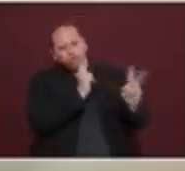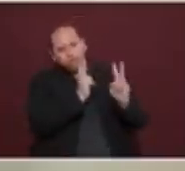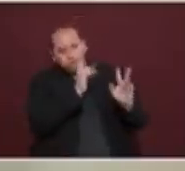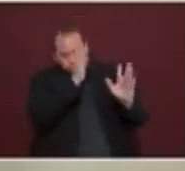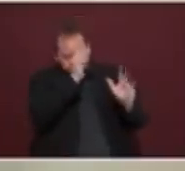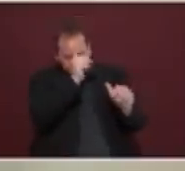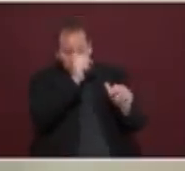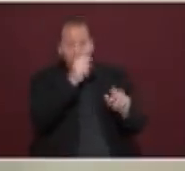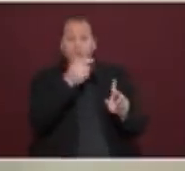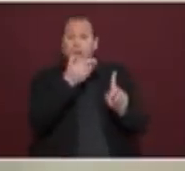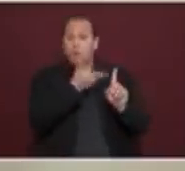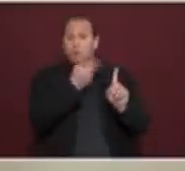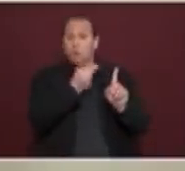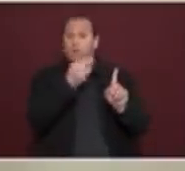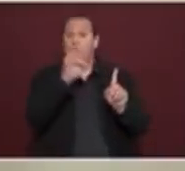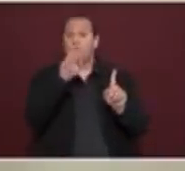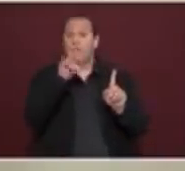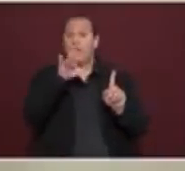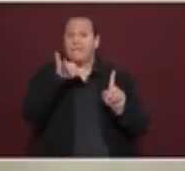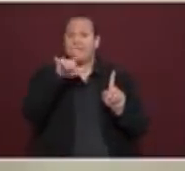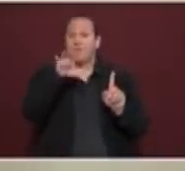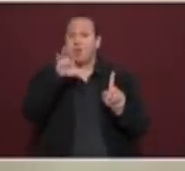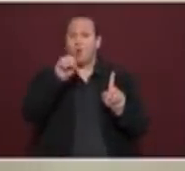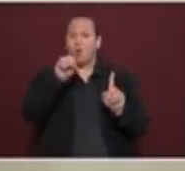francisco vega d